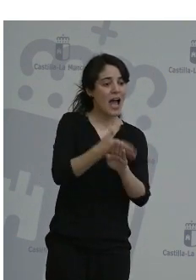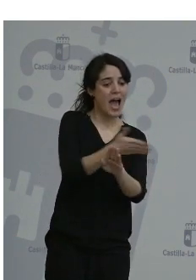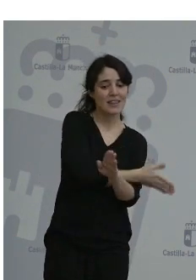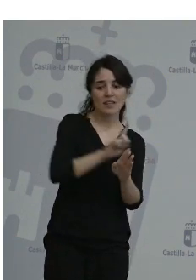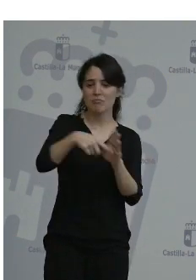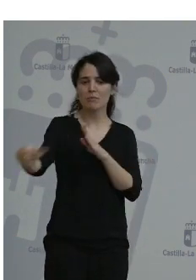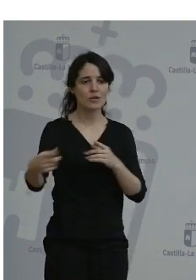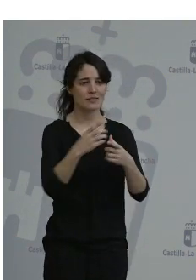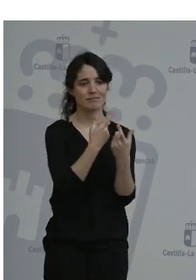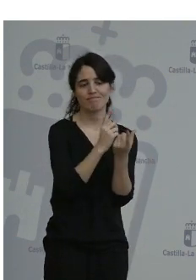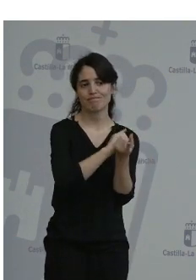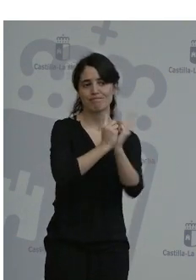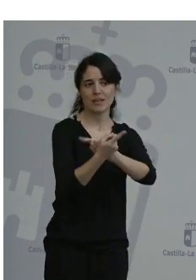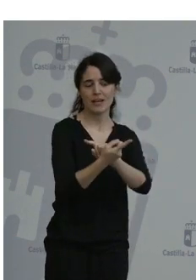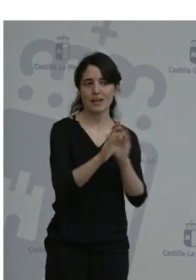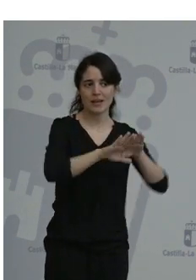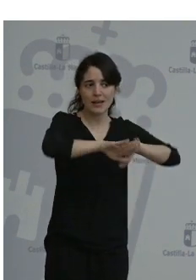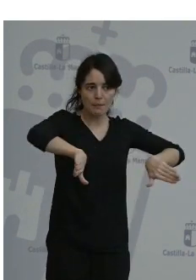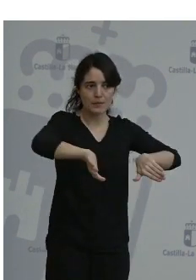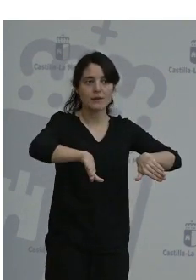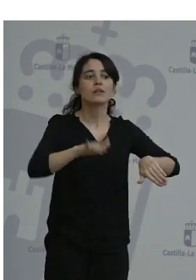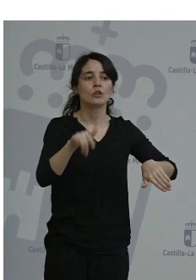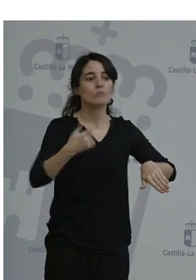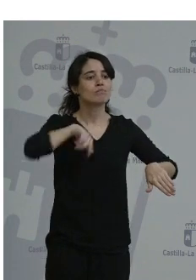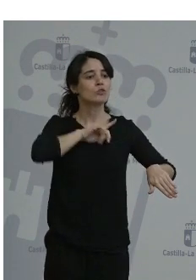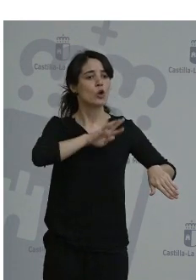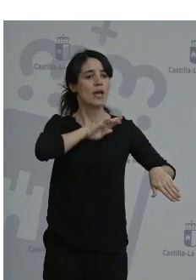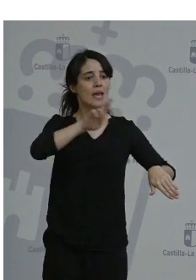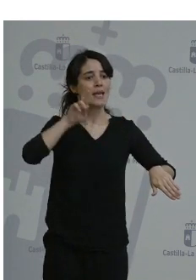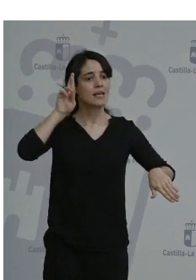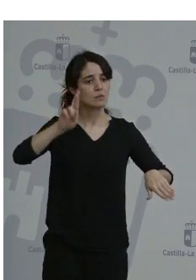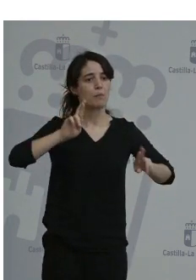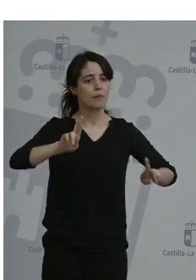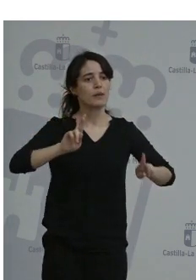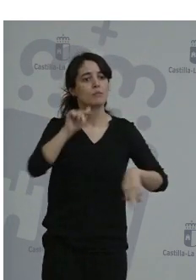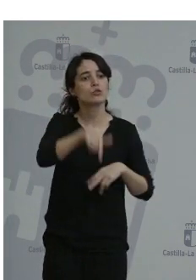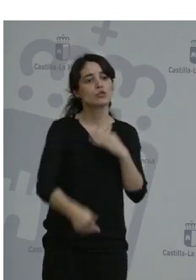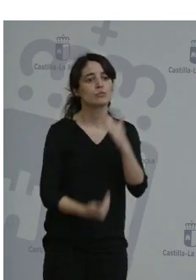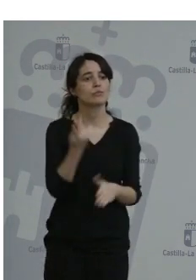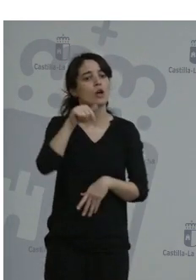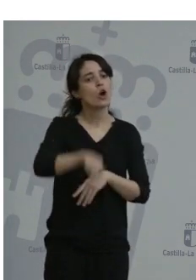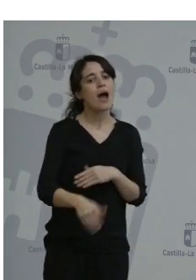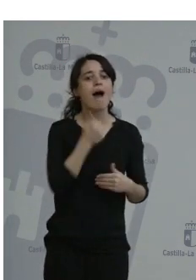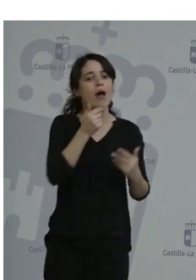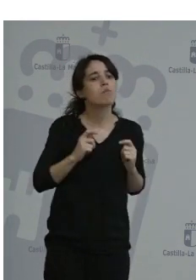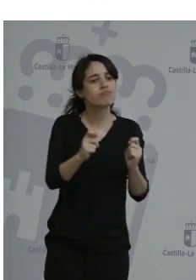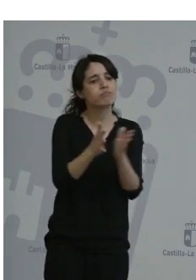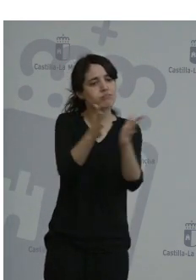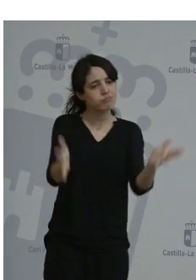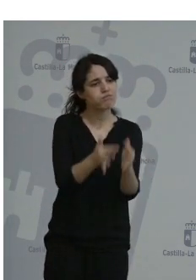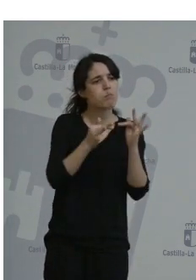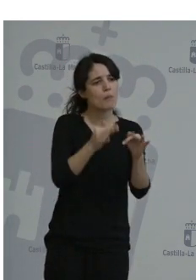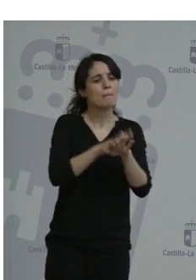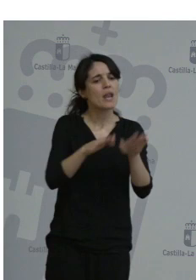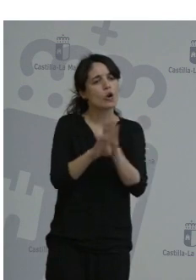punto de partida. Esperamos que este seminario de hoy sea para algunos un incentivo para seguir por el camino emprendido